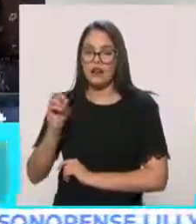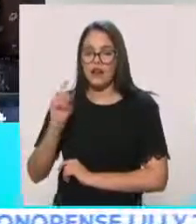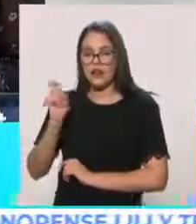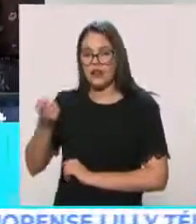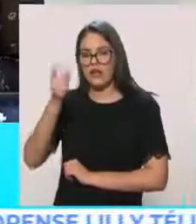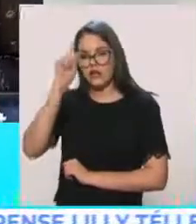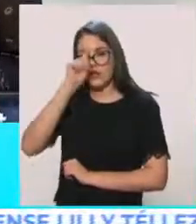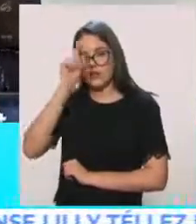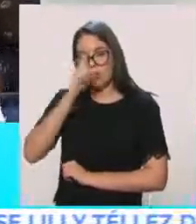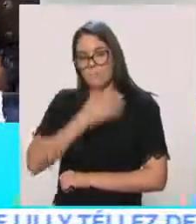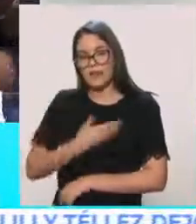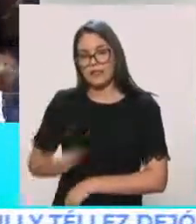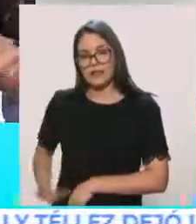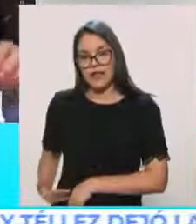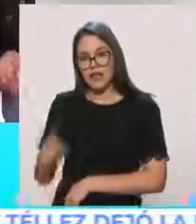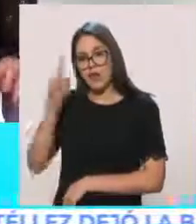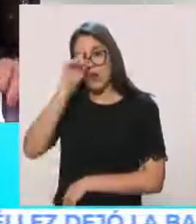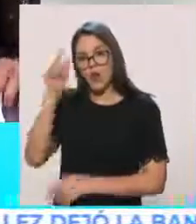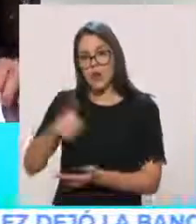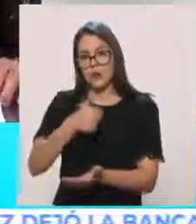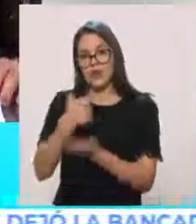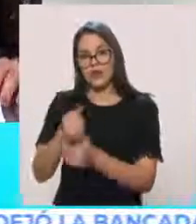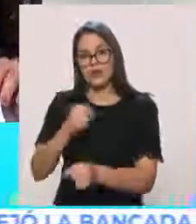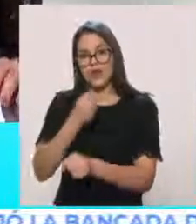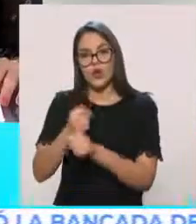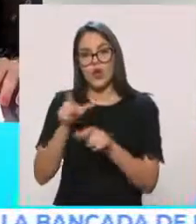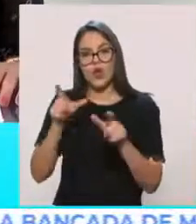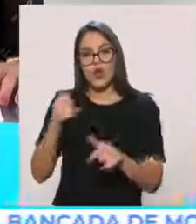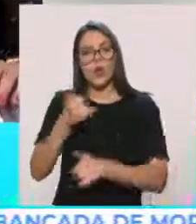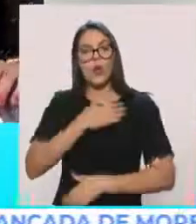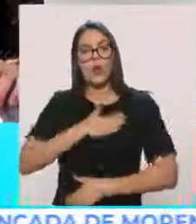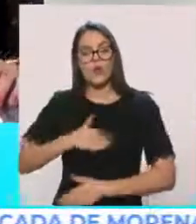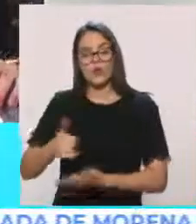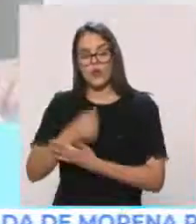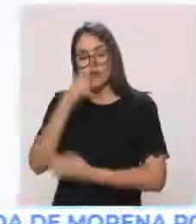Ciudad de México. Muy buenos días y muchas gracias. Buenos días, gracias, Alejandra, hasta luego. Hasta luego, muy buen día.